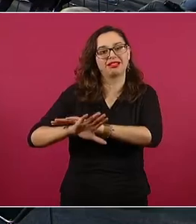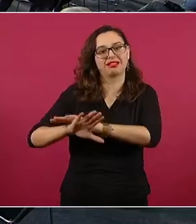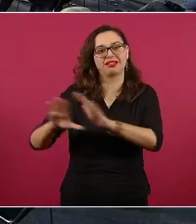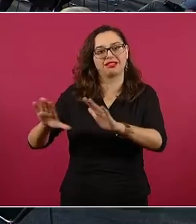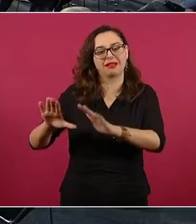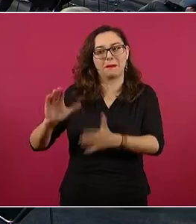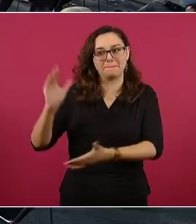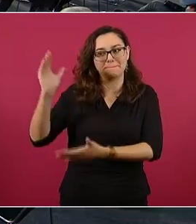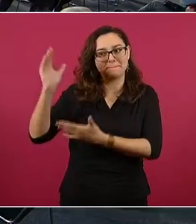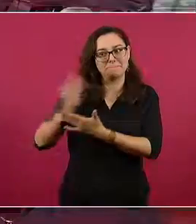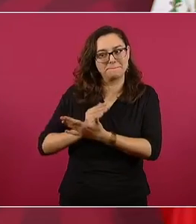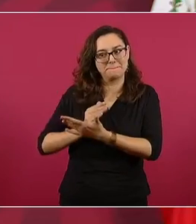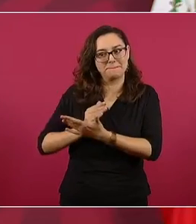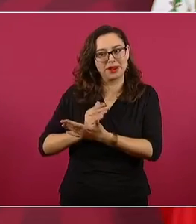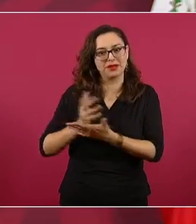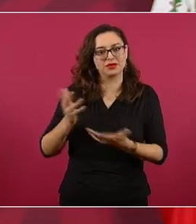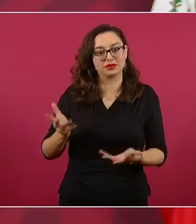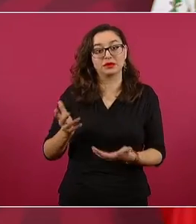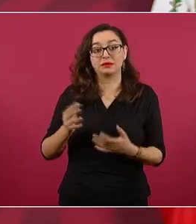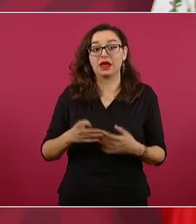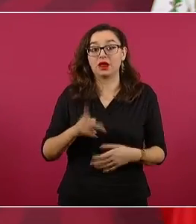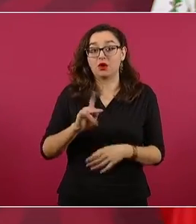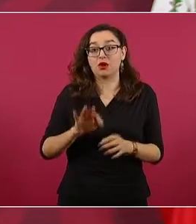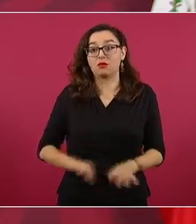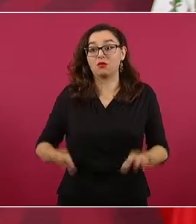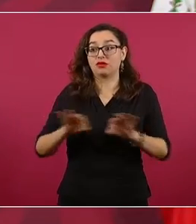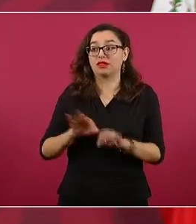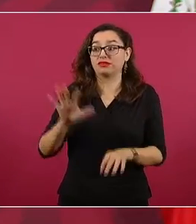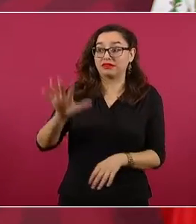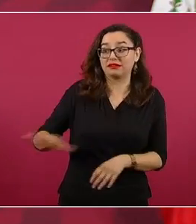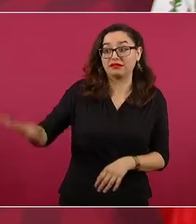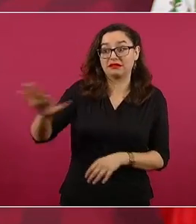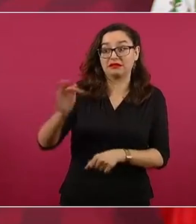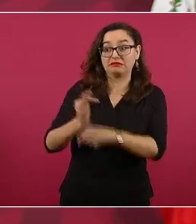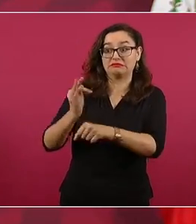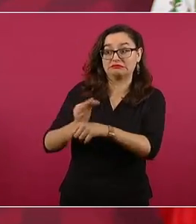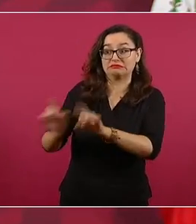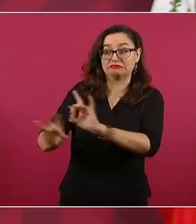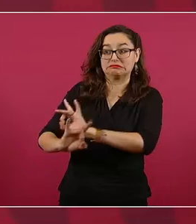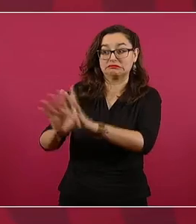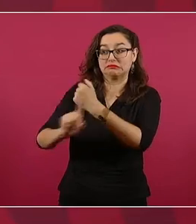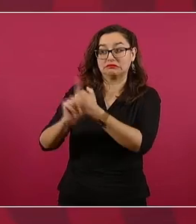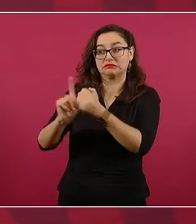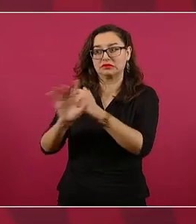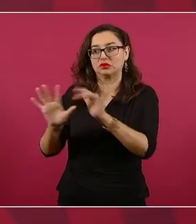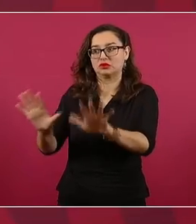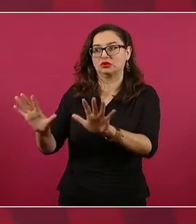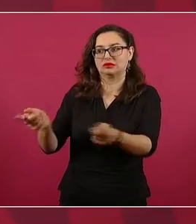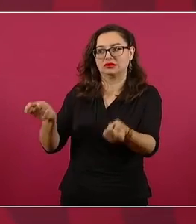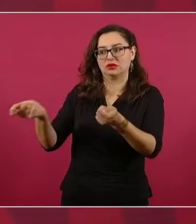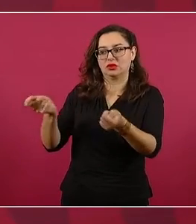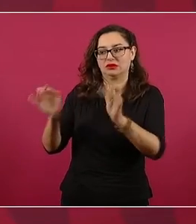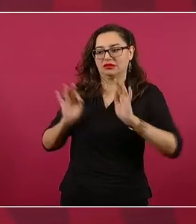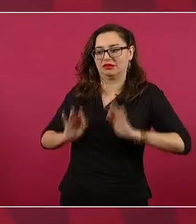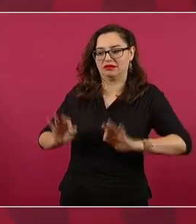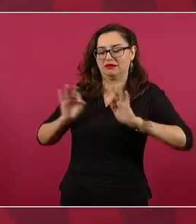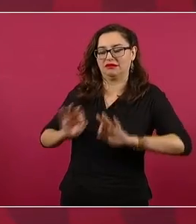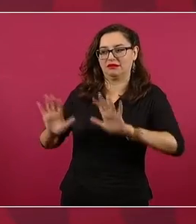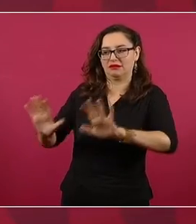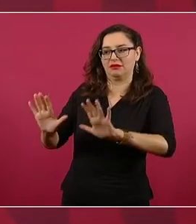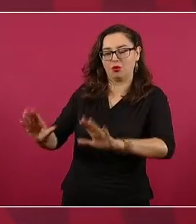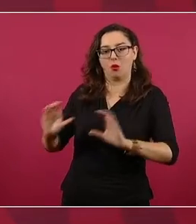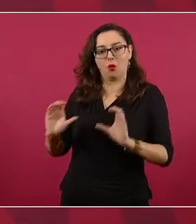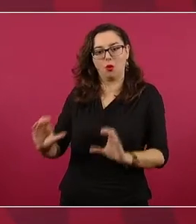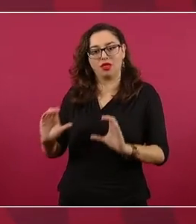serenar esa zona. No es como se puede pensar